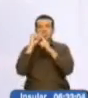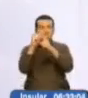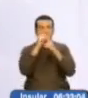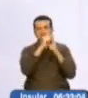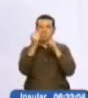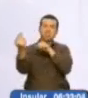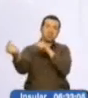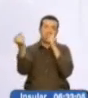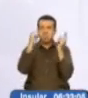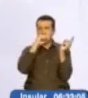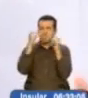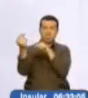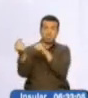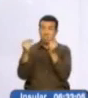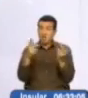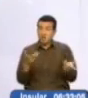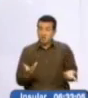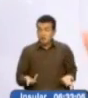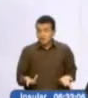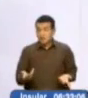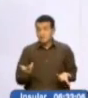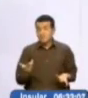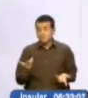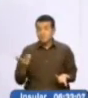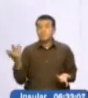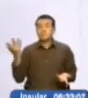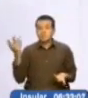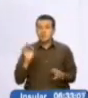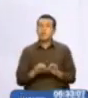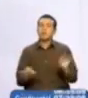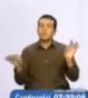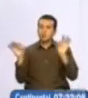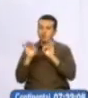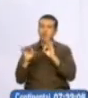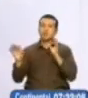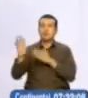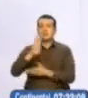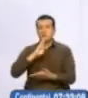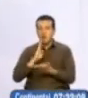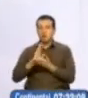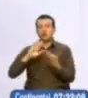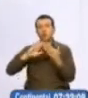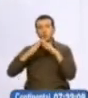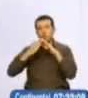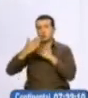sí, pero quizá calle, esto, ¿no? Se puede revertir desde la construcción colectiva,